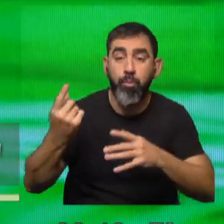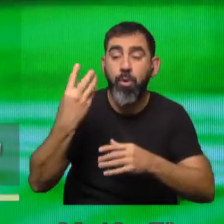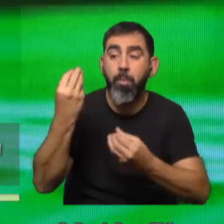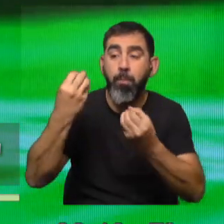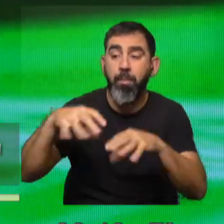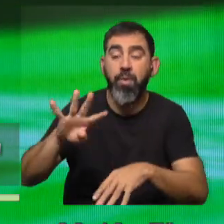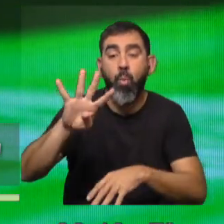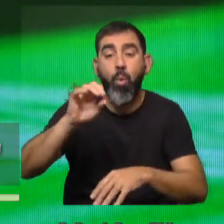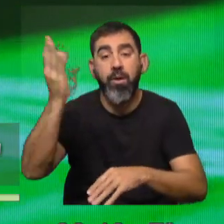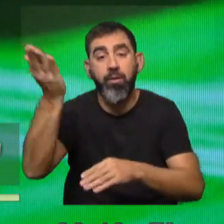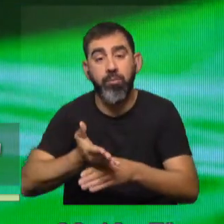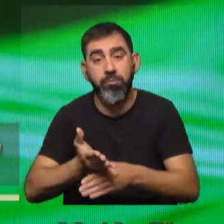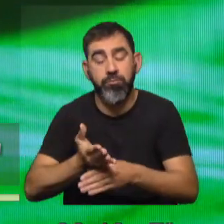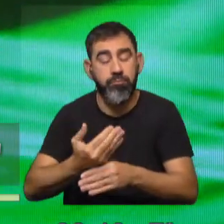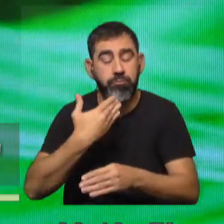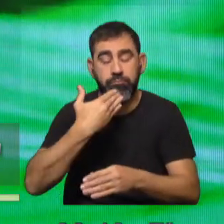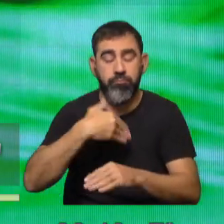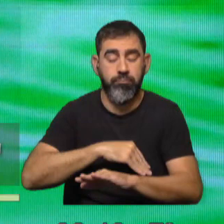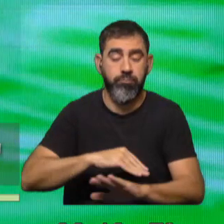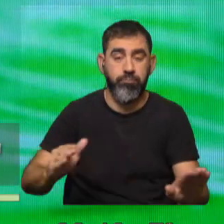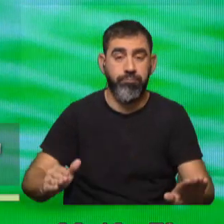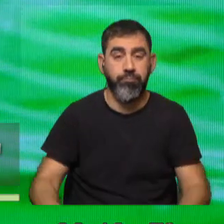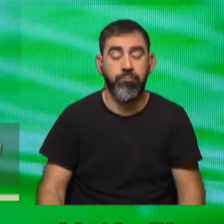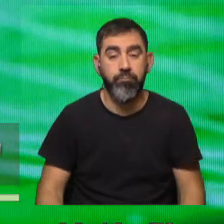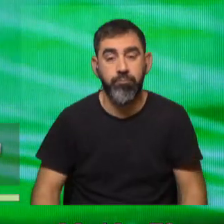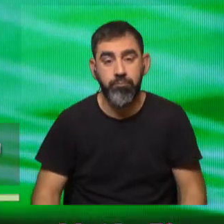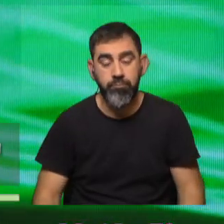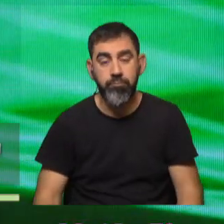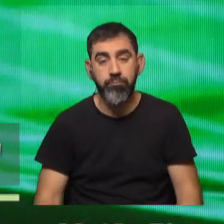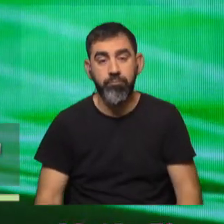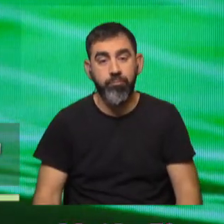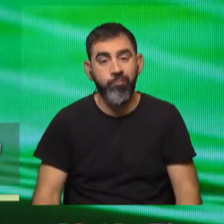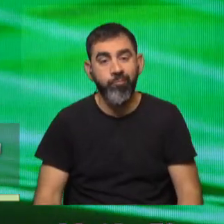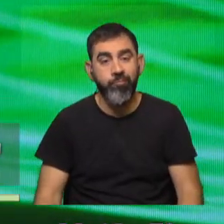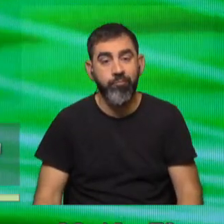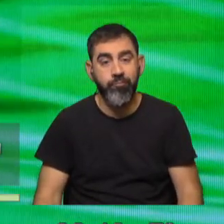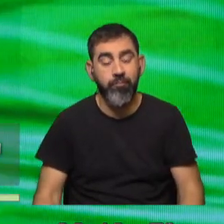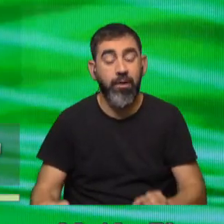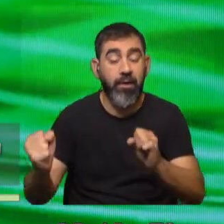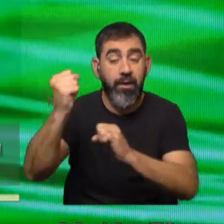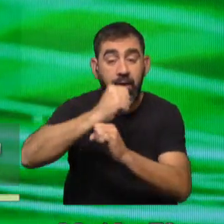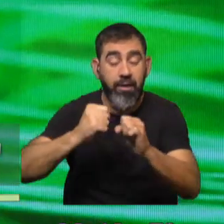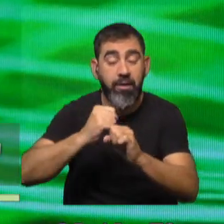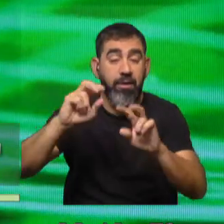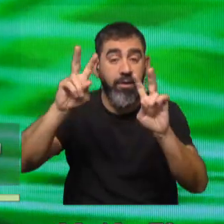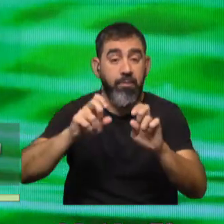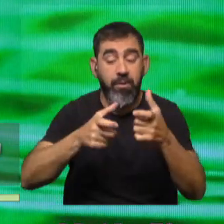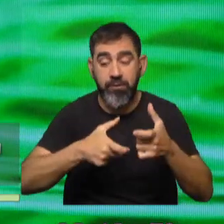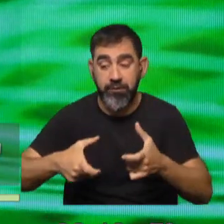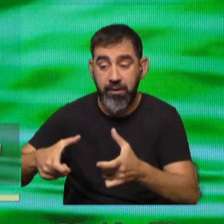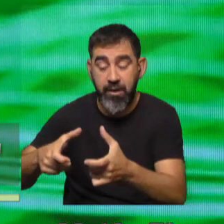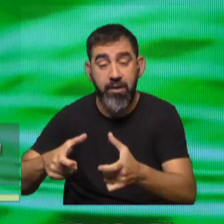es a contra sentido del mínimo razonamiento en ingeniería sanitaria en ingeniería civil